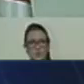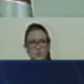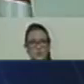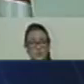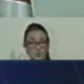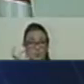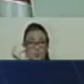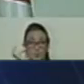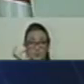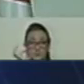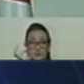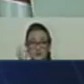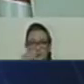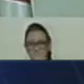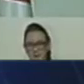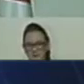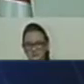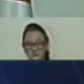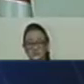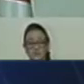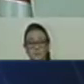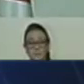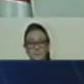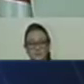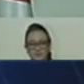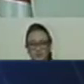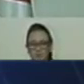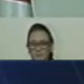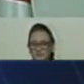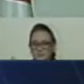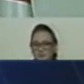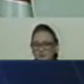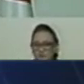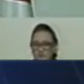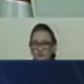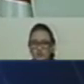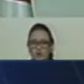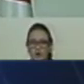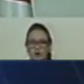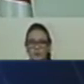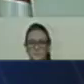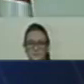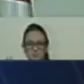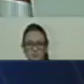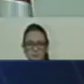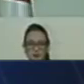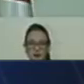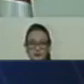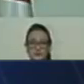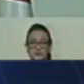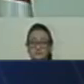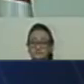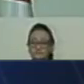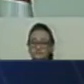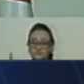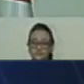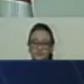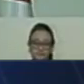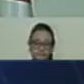paso, que se fue a Panamá, vendió el apartamento aquí, vendió el apartamento en Margarita y regresó de Panamá